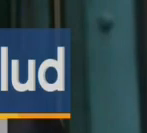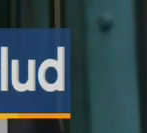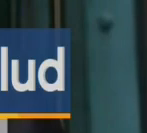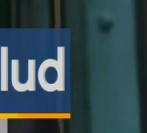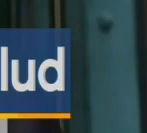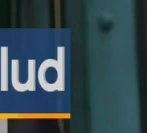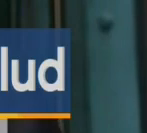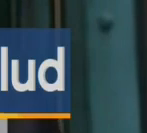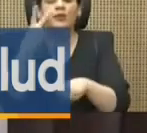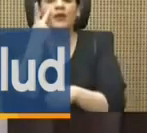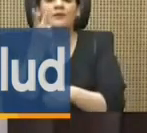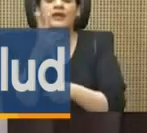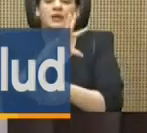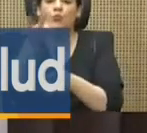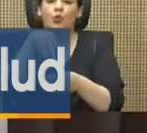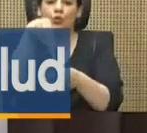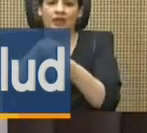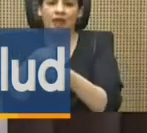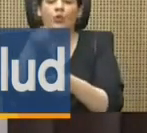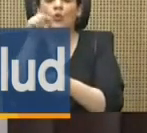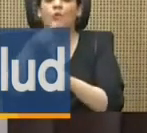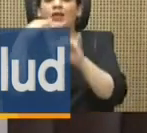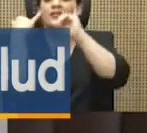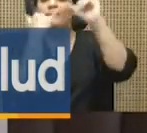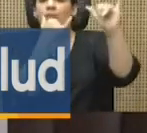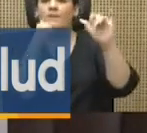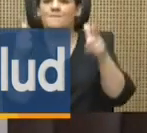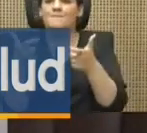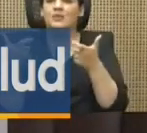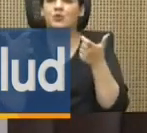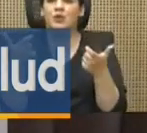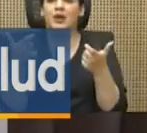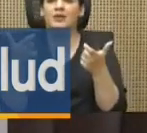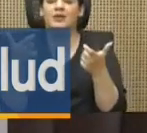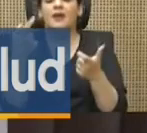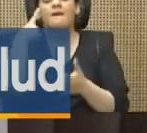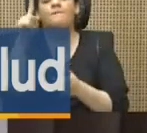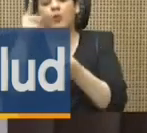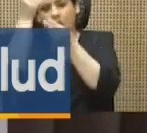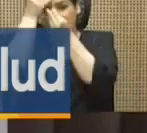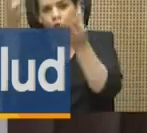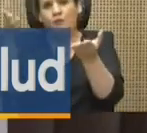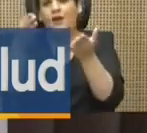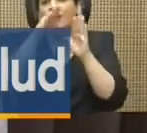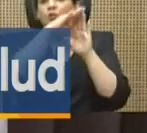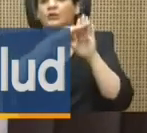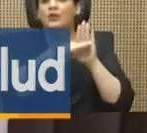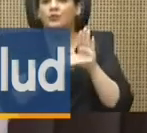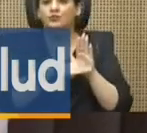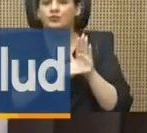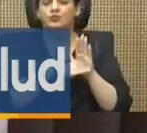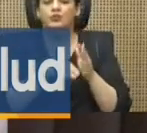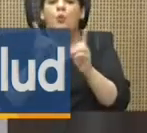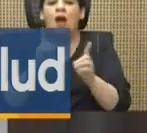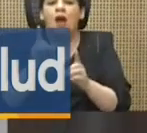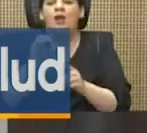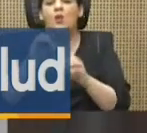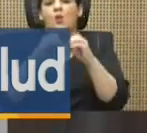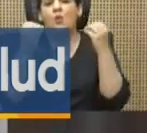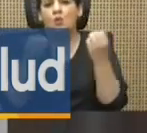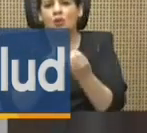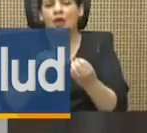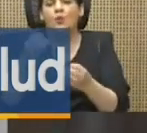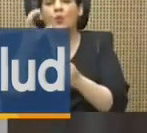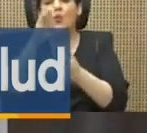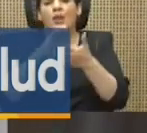responder las cosas más básicas. Fue durante un espacio de más de 2 horas en que la jerarca contestó a las dudas que tenían los